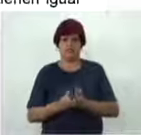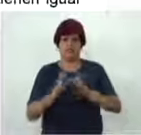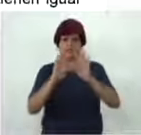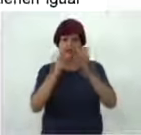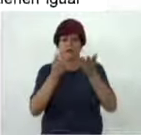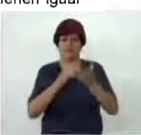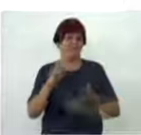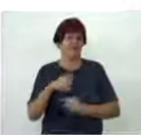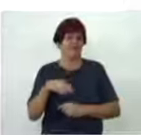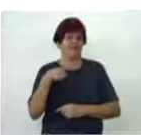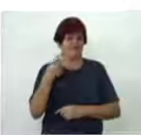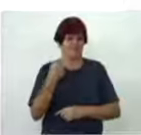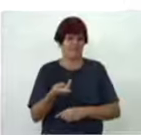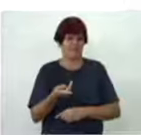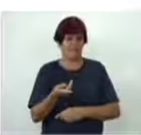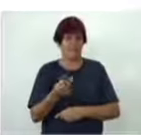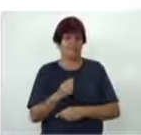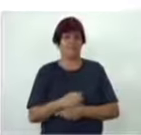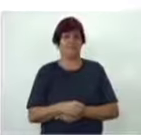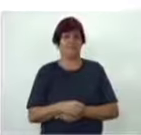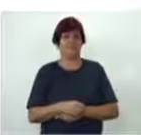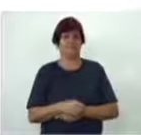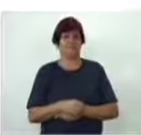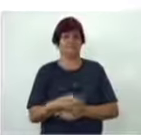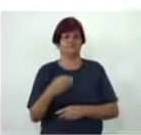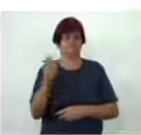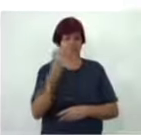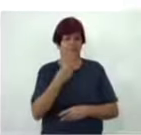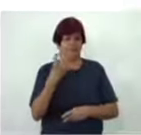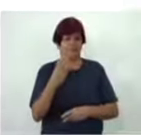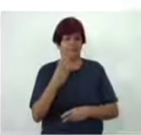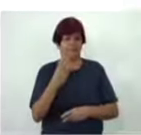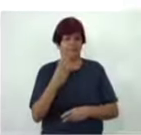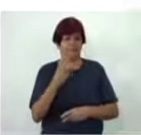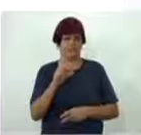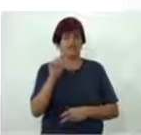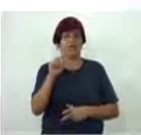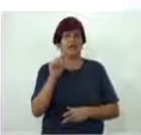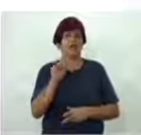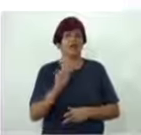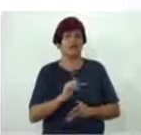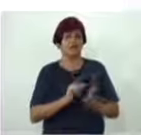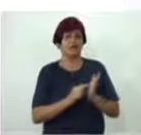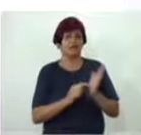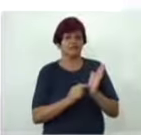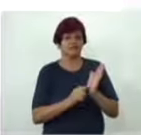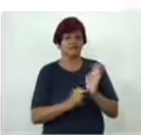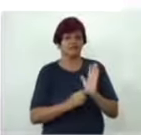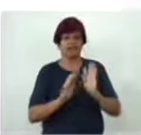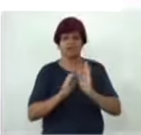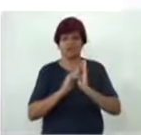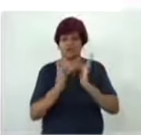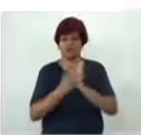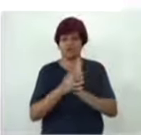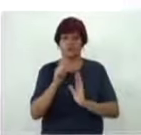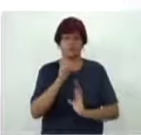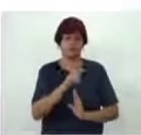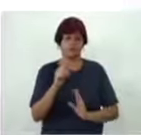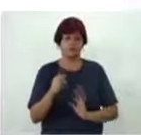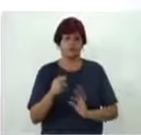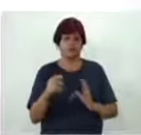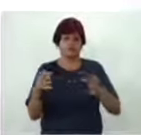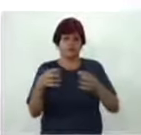color. ¿Ya? Seguimos con el tercer paso, que es la clasificación de todos los elementos